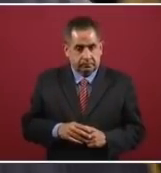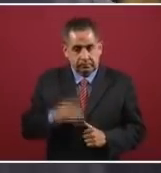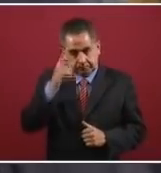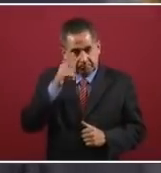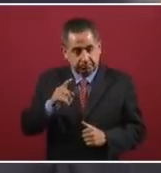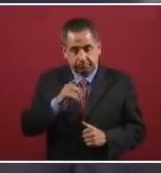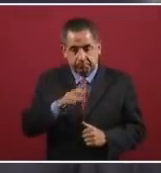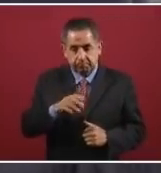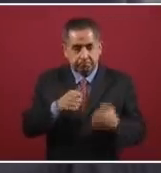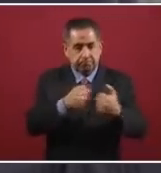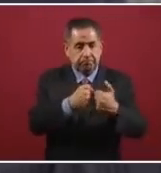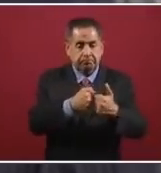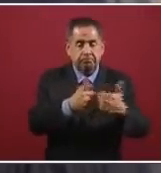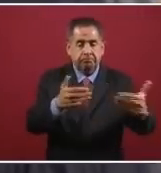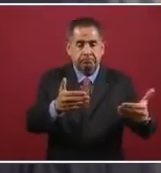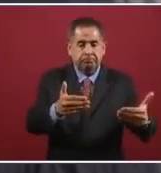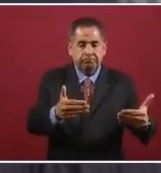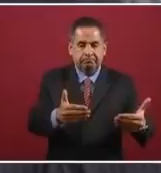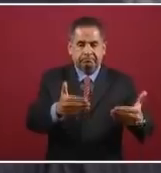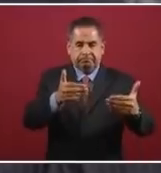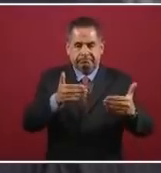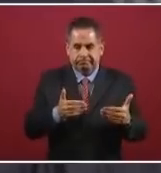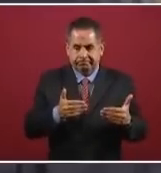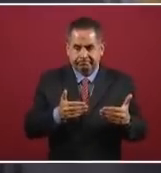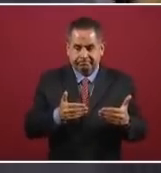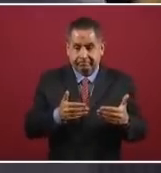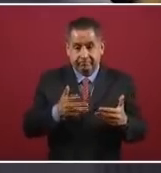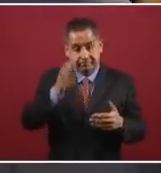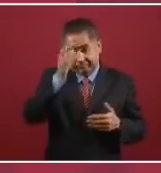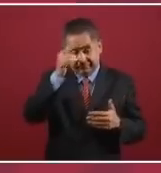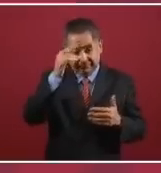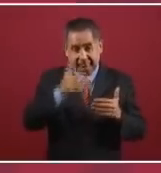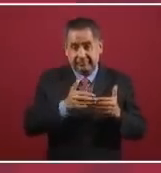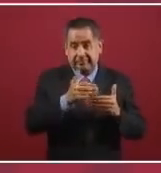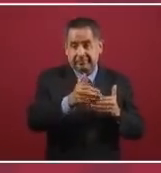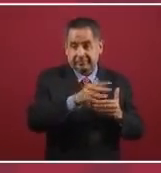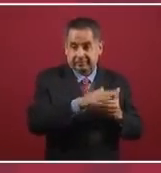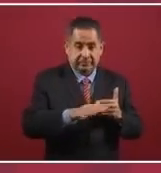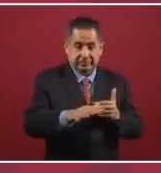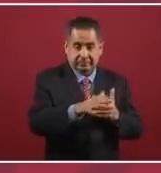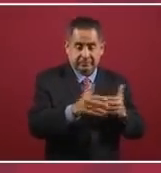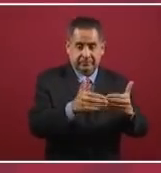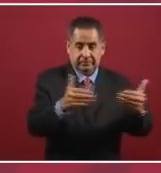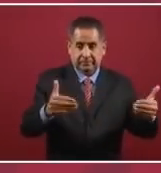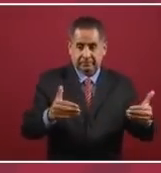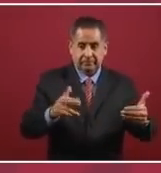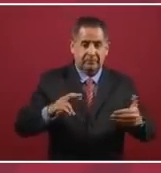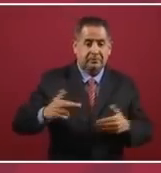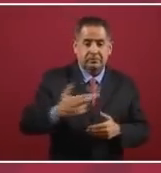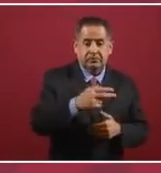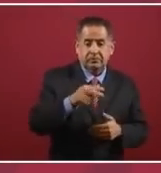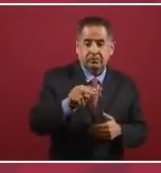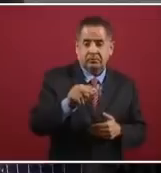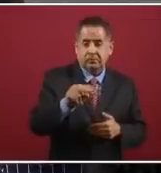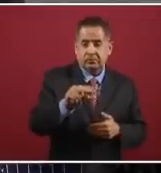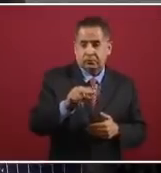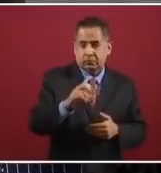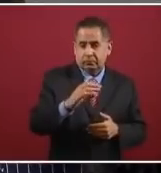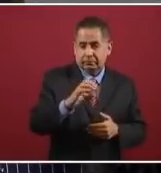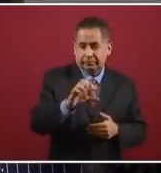corra la frontera que estaba en el norte, en el río Nueces,